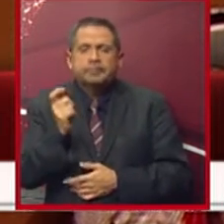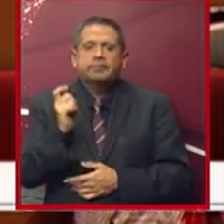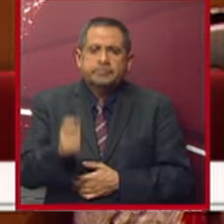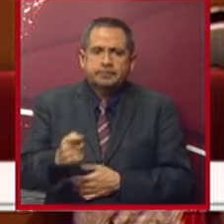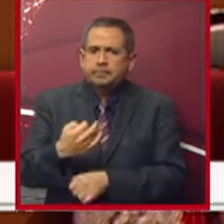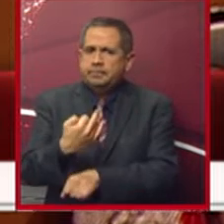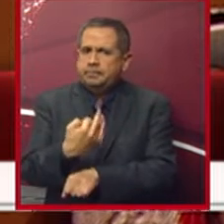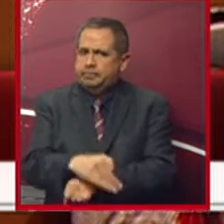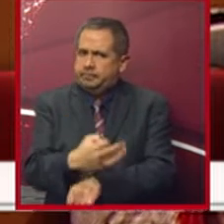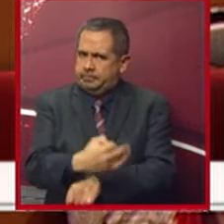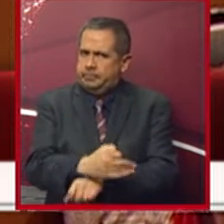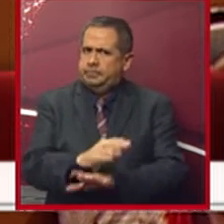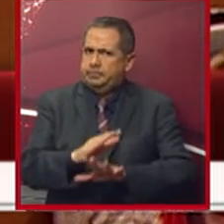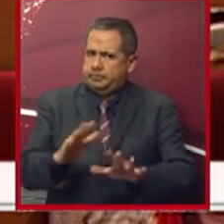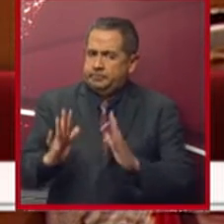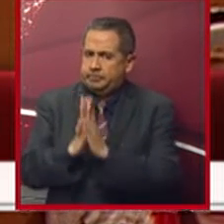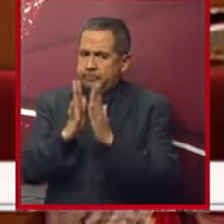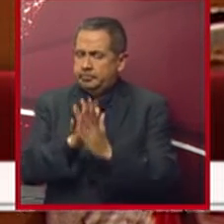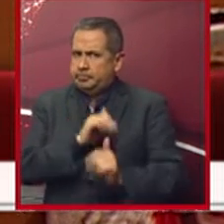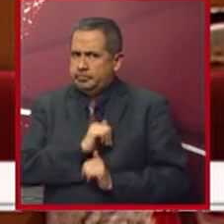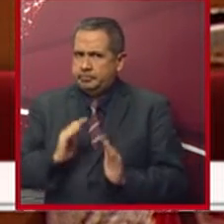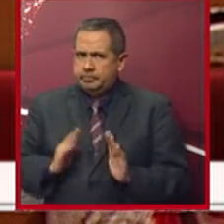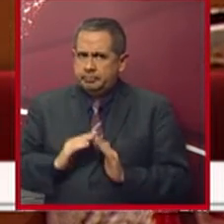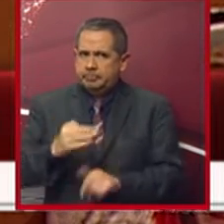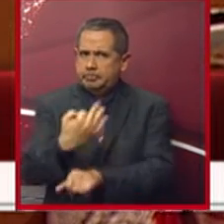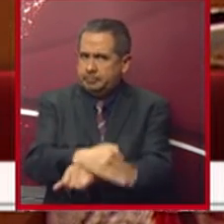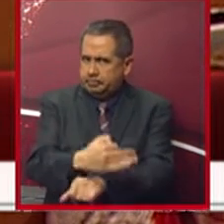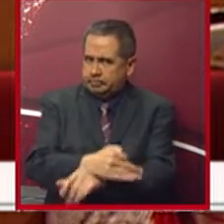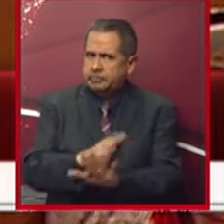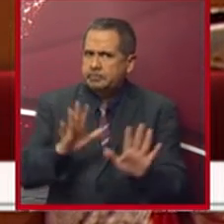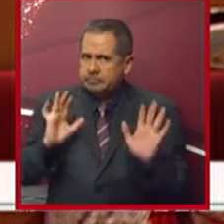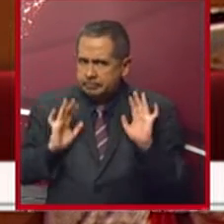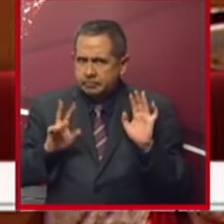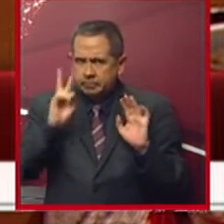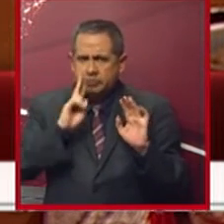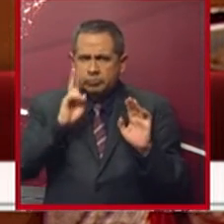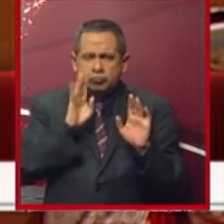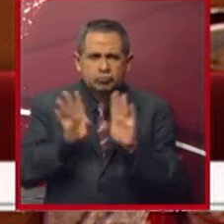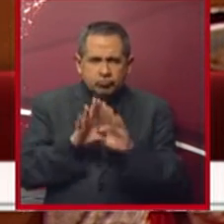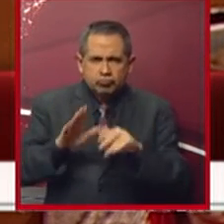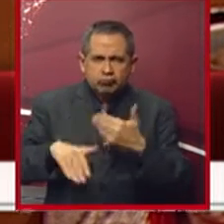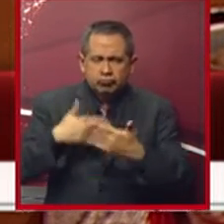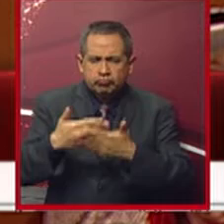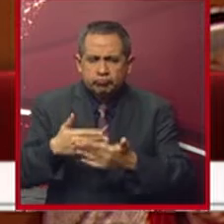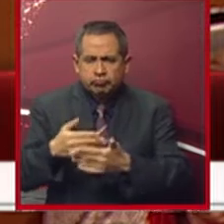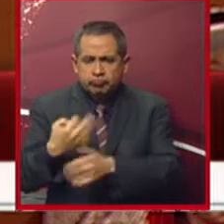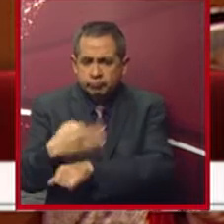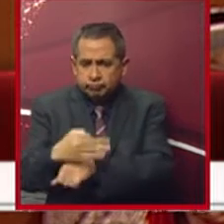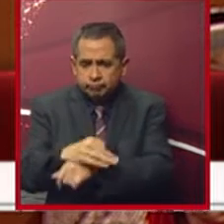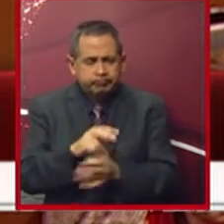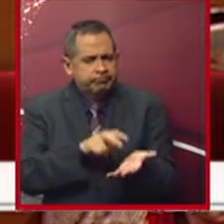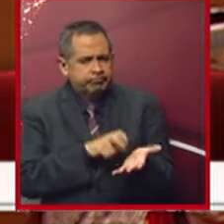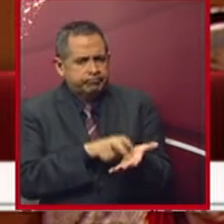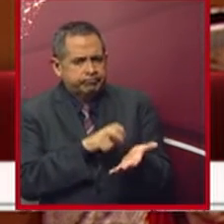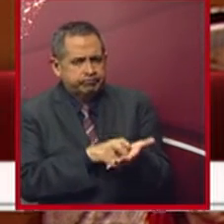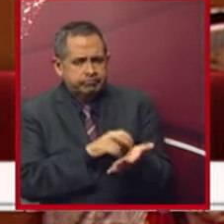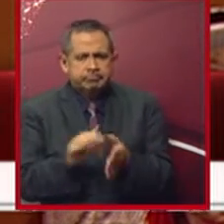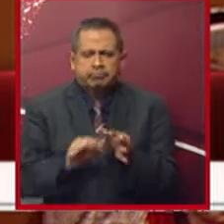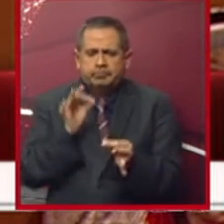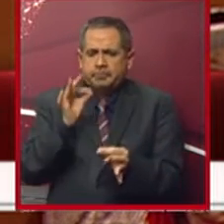necesidad temporal de la participación de las Fuerzas Armadas en este ámbito, se prevea una ruta para la corrección de las